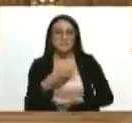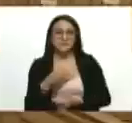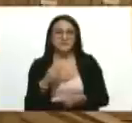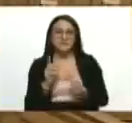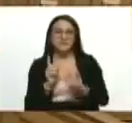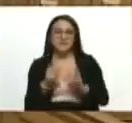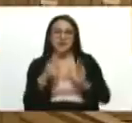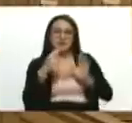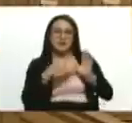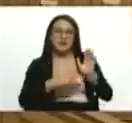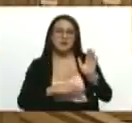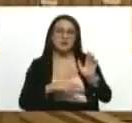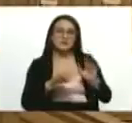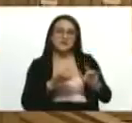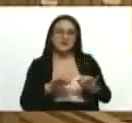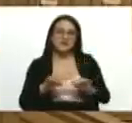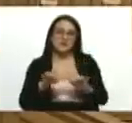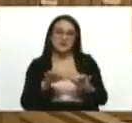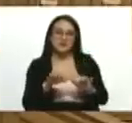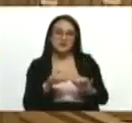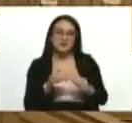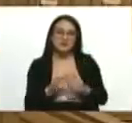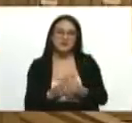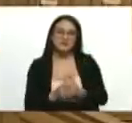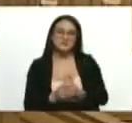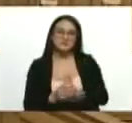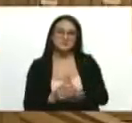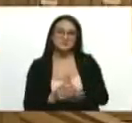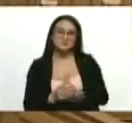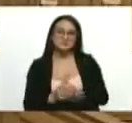leído por secretaría al término de mis palabras,